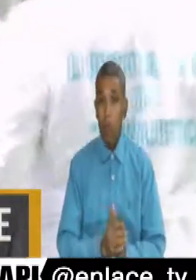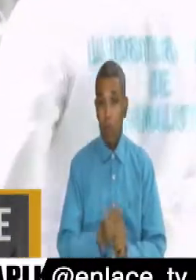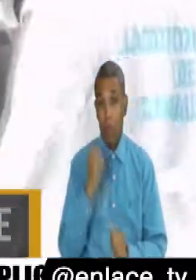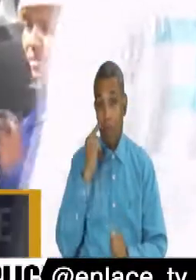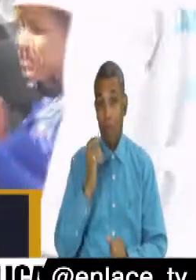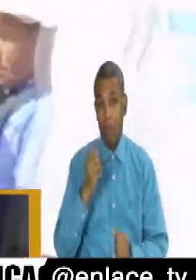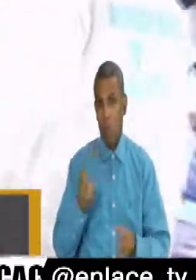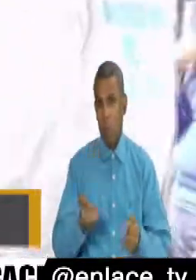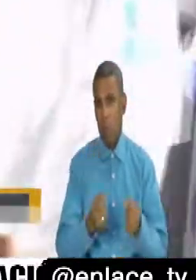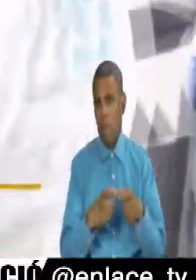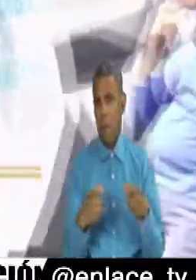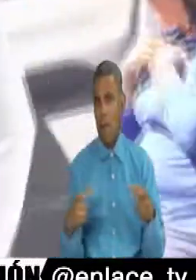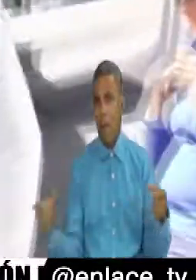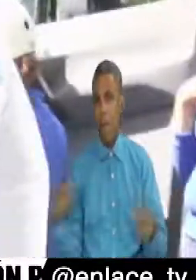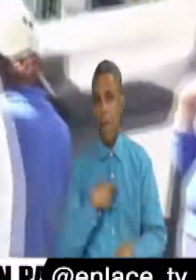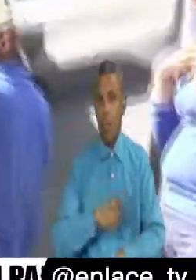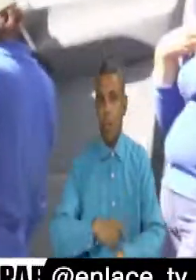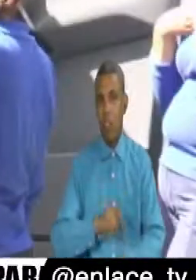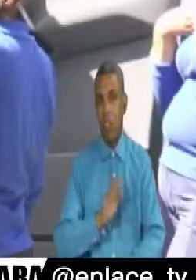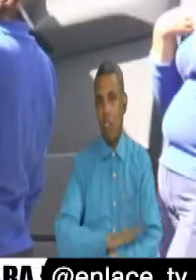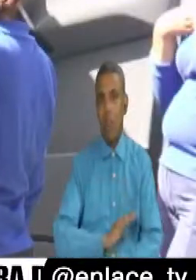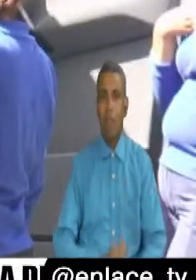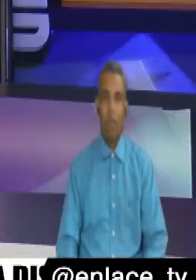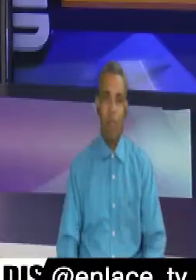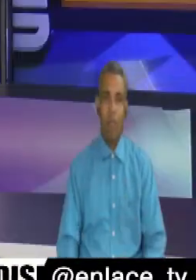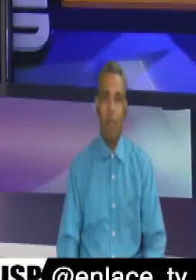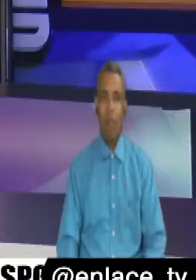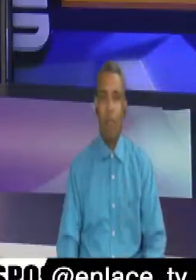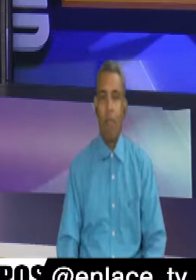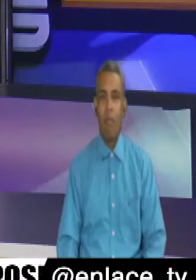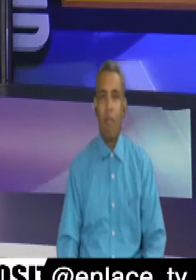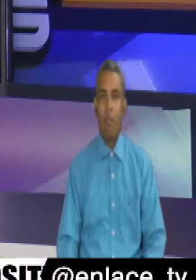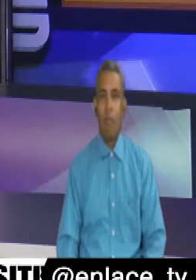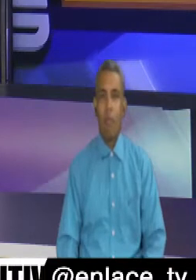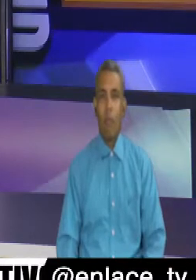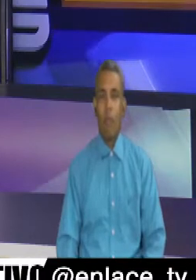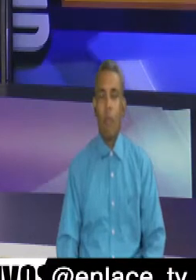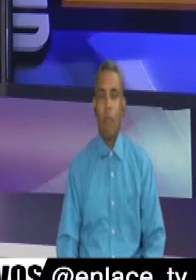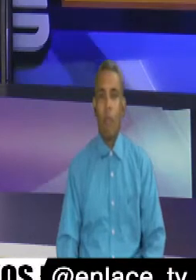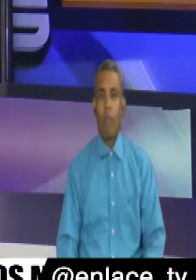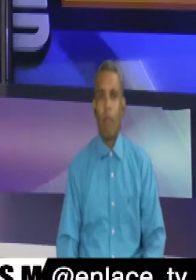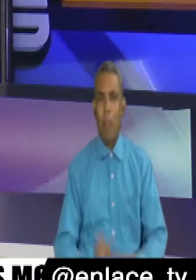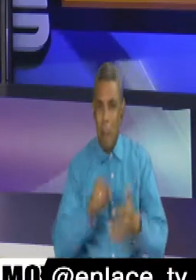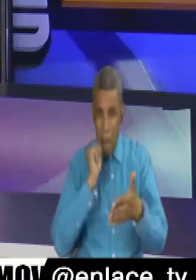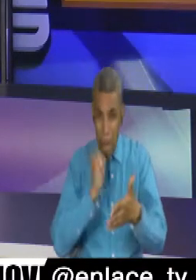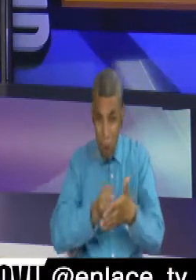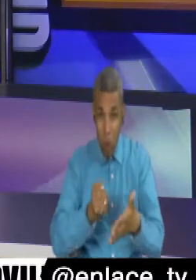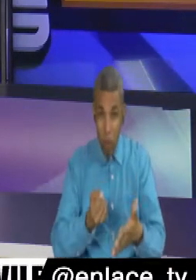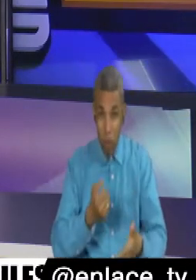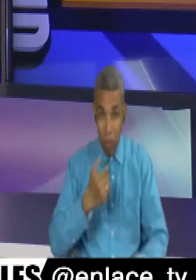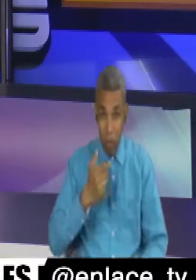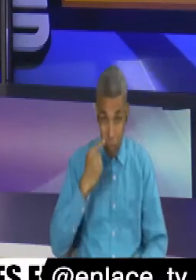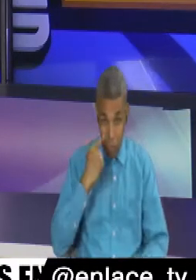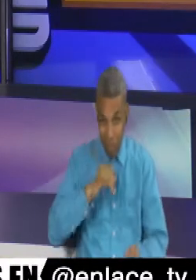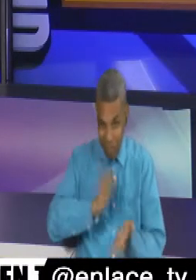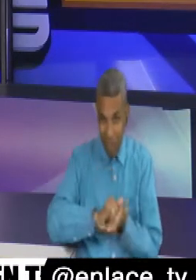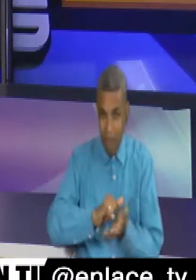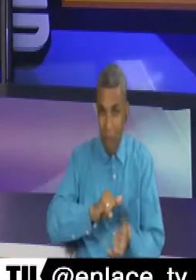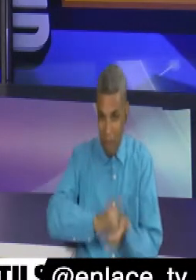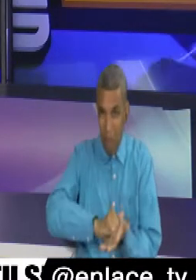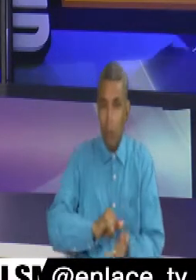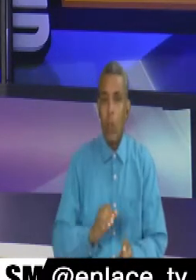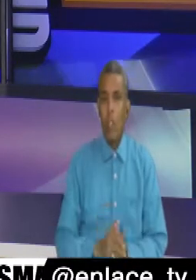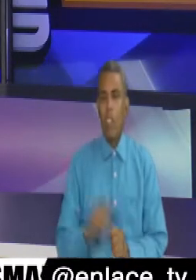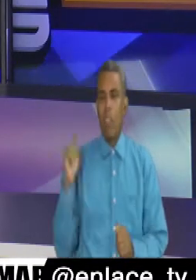Medio, hecho que se dio en horas de la tarde este martes. Al sitio del fatal accidente en la troncal del Magdalena Medio también